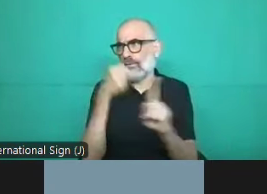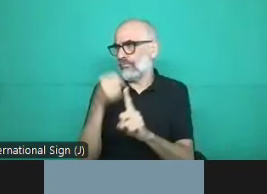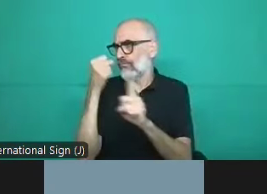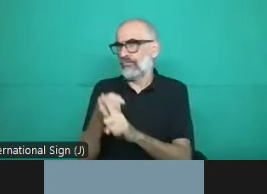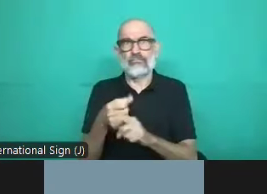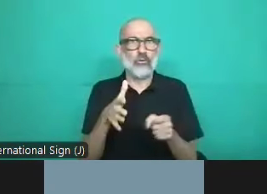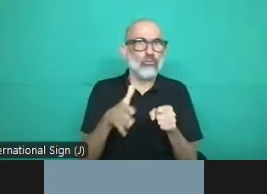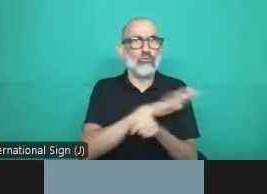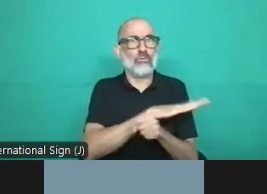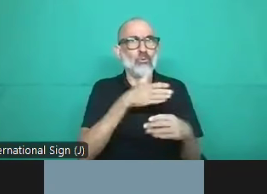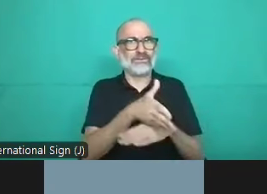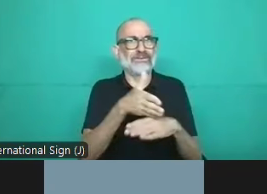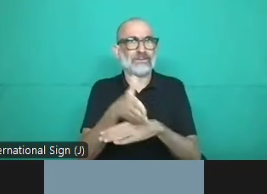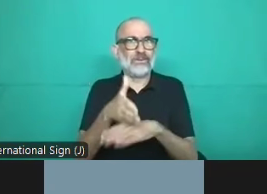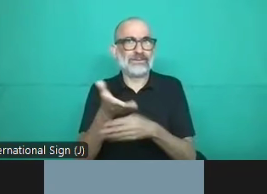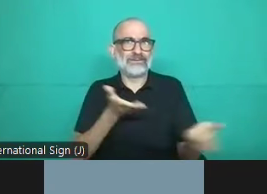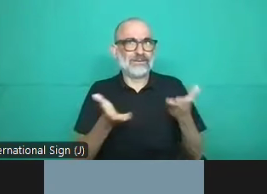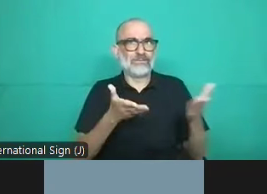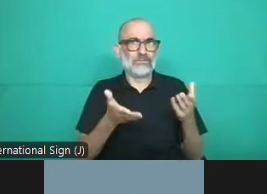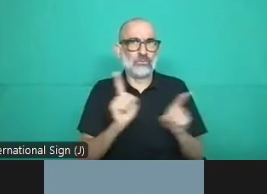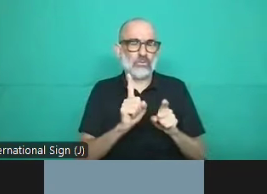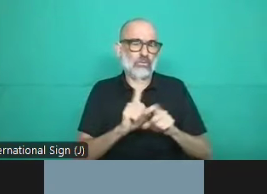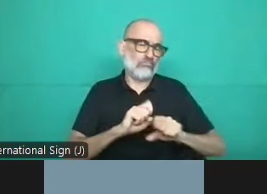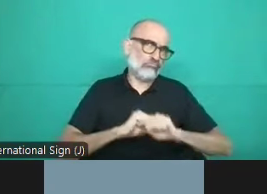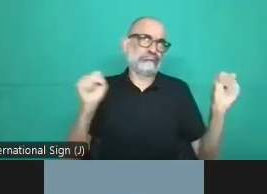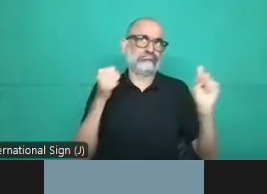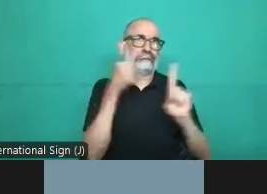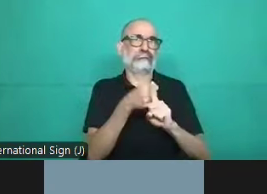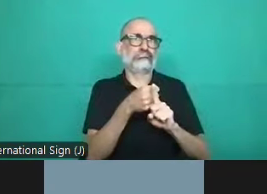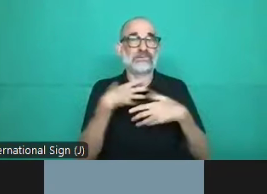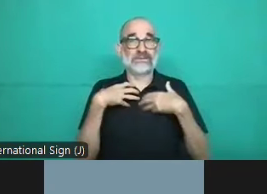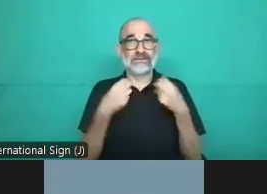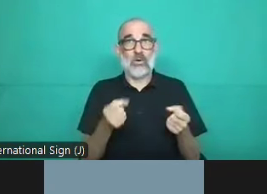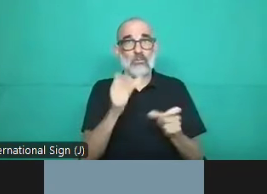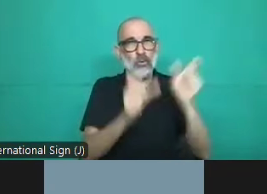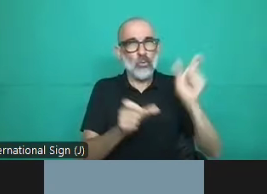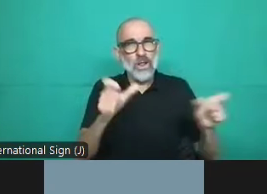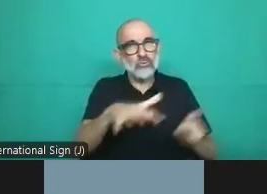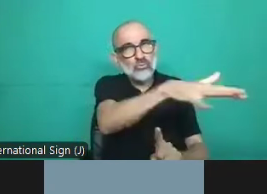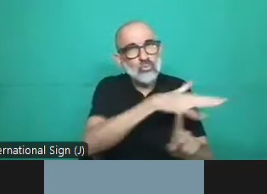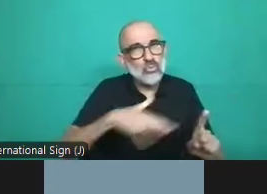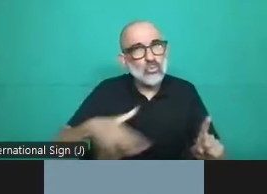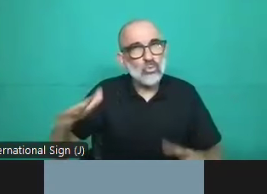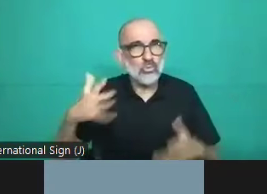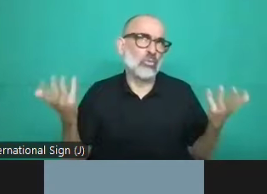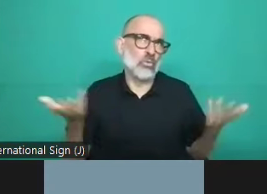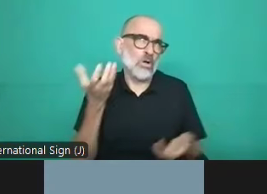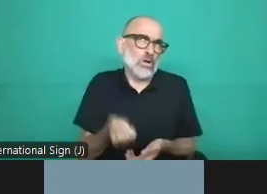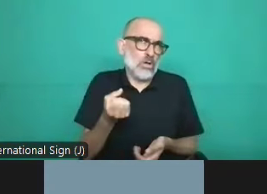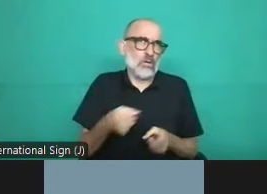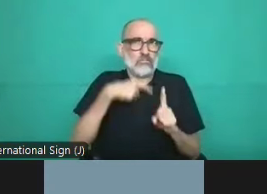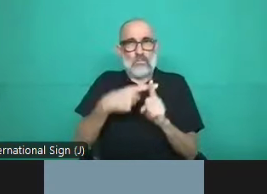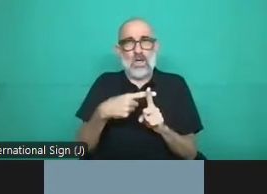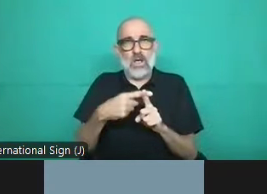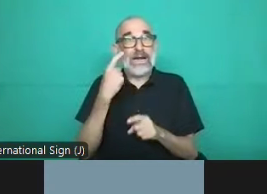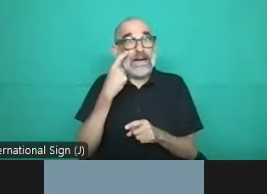Além riesgos disso, existem ocupacionales riscos específicos para los trabajadores ocupacionais de salud, específicos para os trabalhadores que de eso también va a saúde, afectar e su isso desempeño y afeta